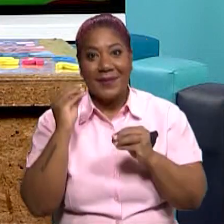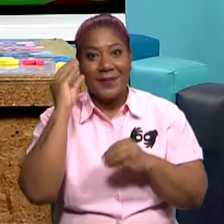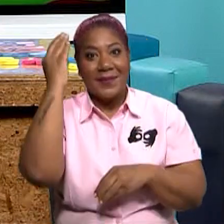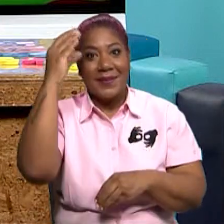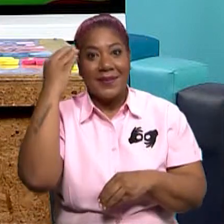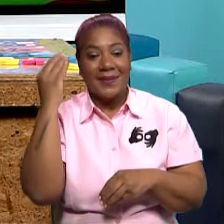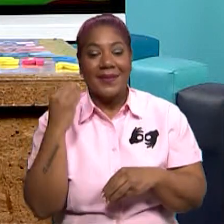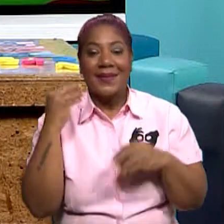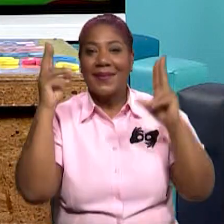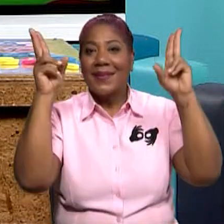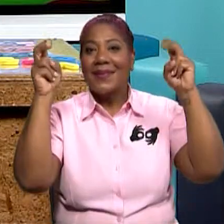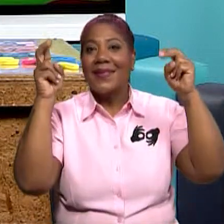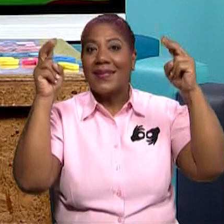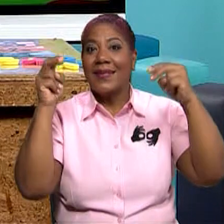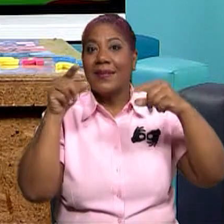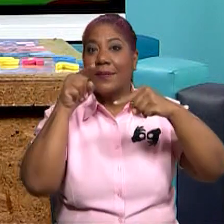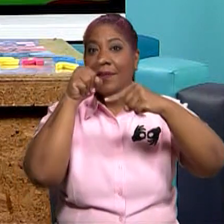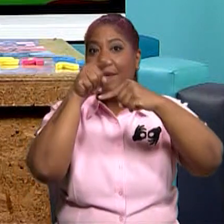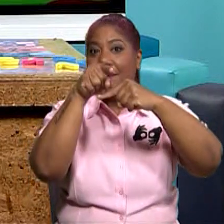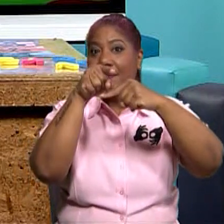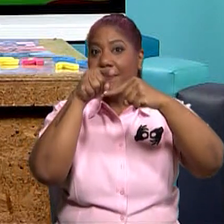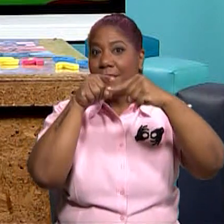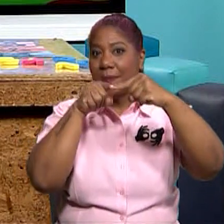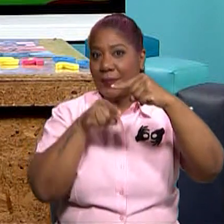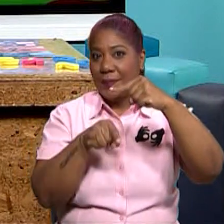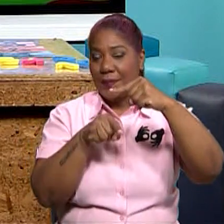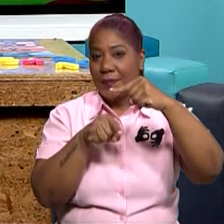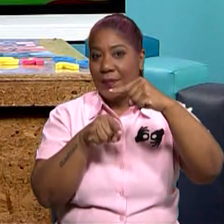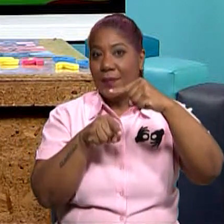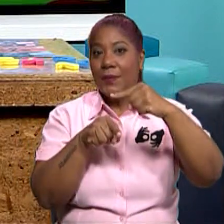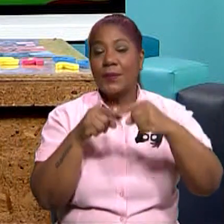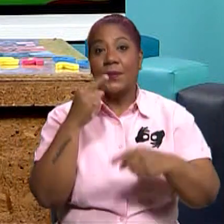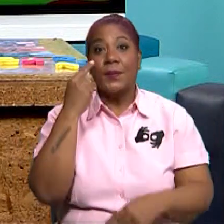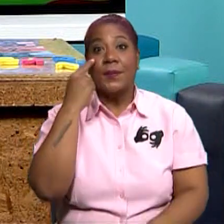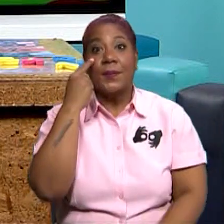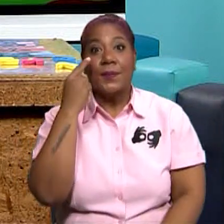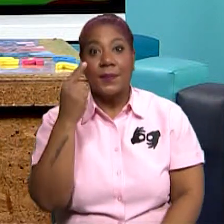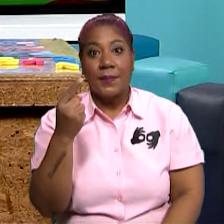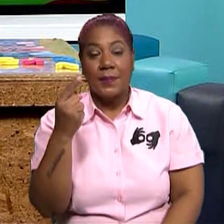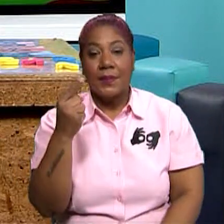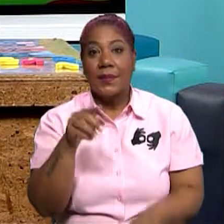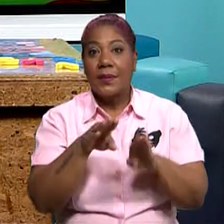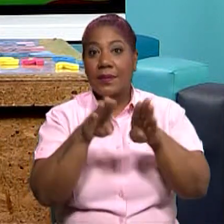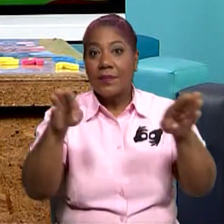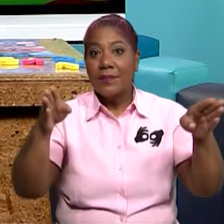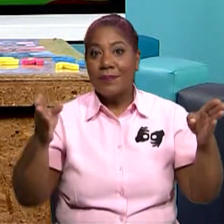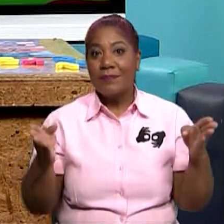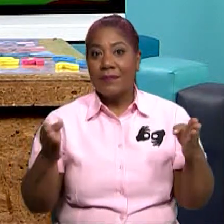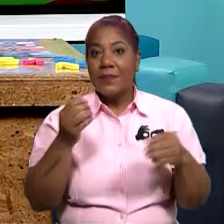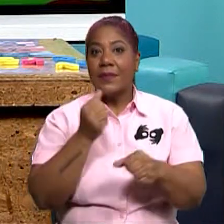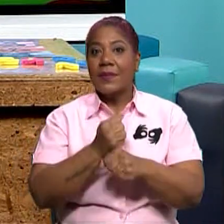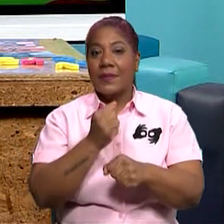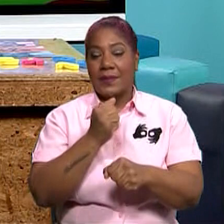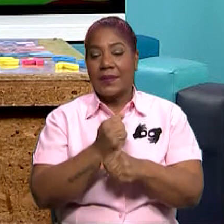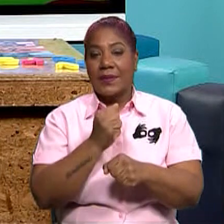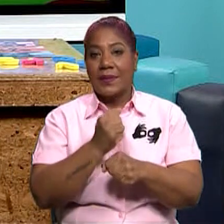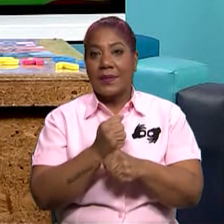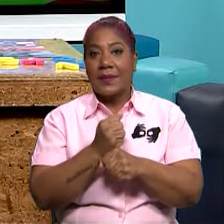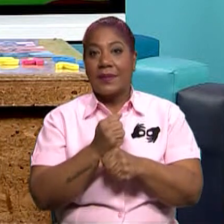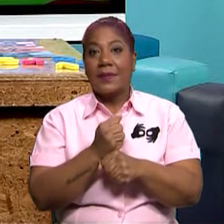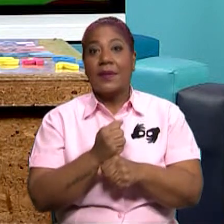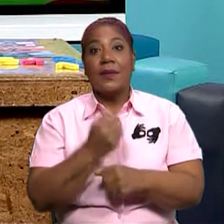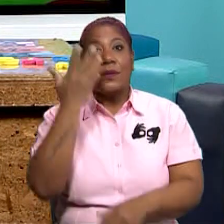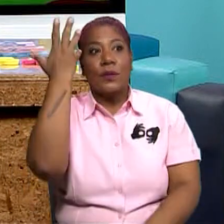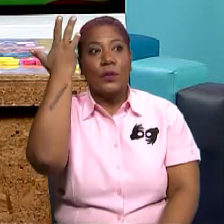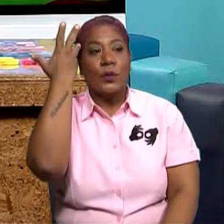división. Pero dentro del tema de las divisiones, quiero que observemos algunas cosas que a veces no la vemos todos